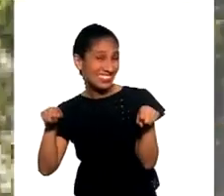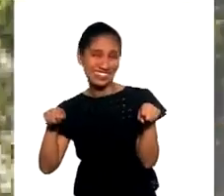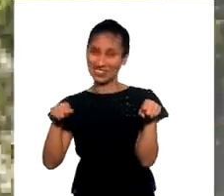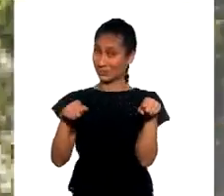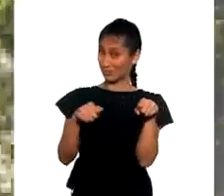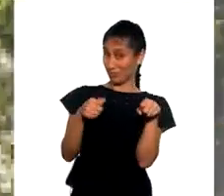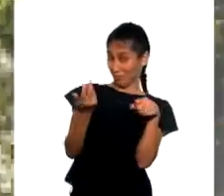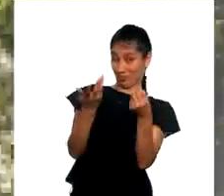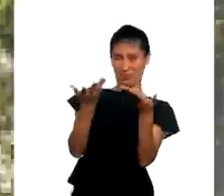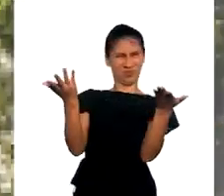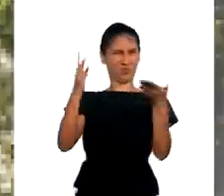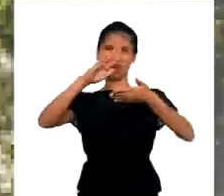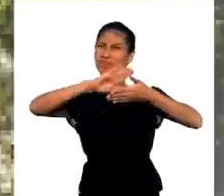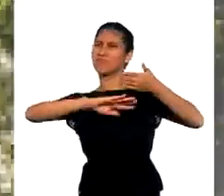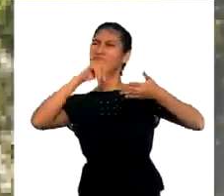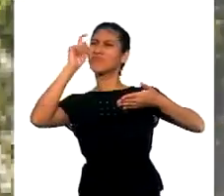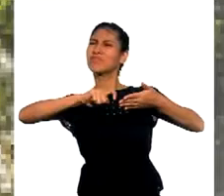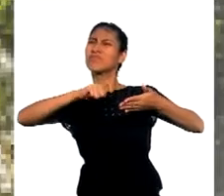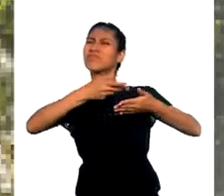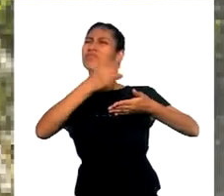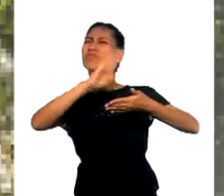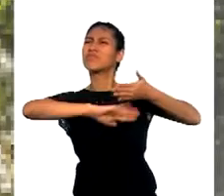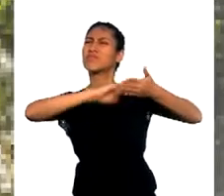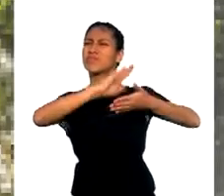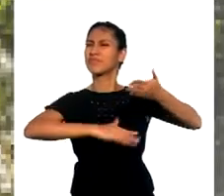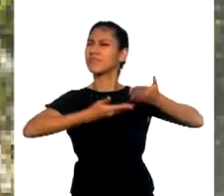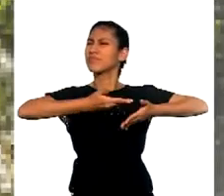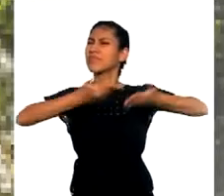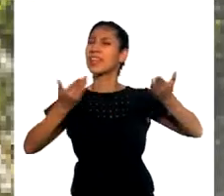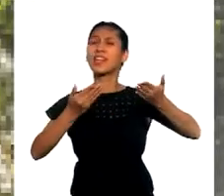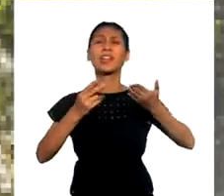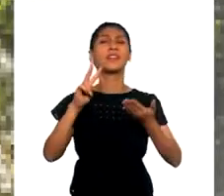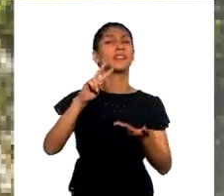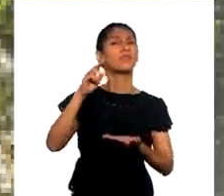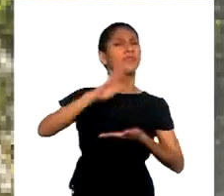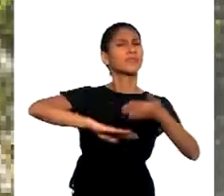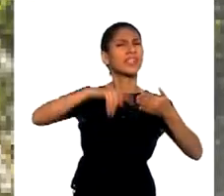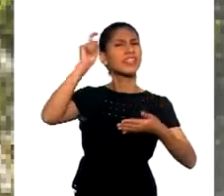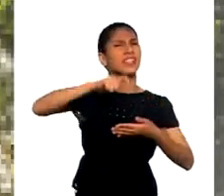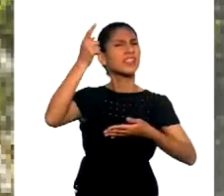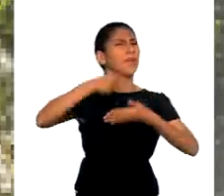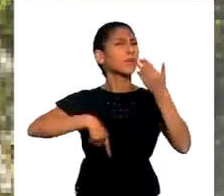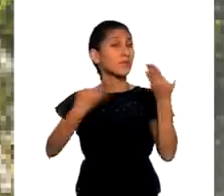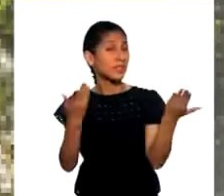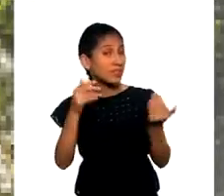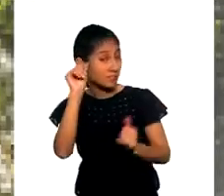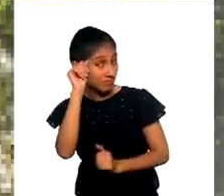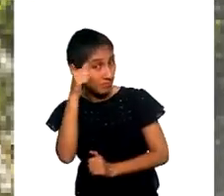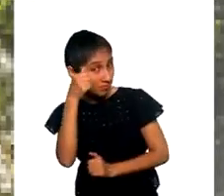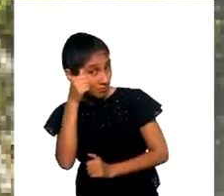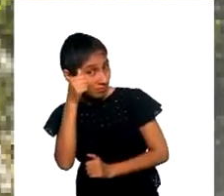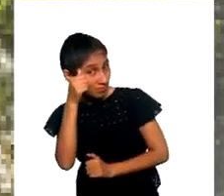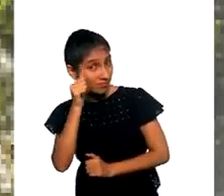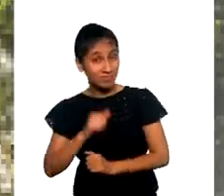qué material necesitaremos valentín los recuerdas